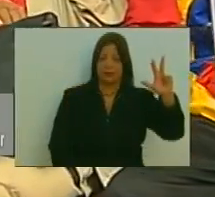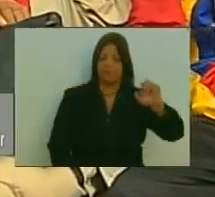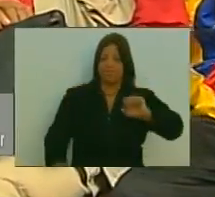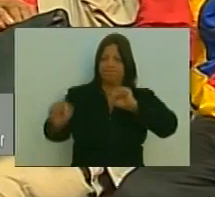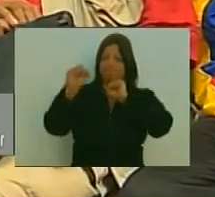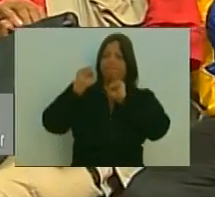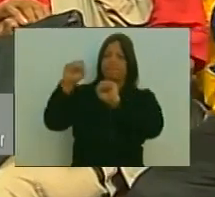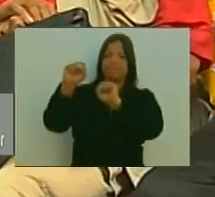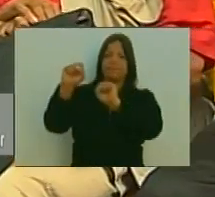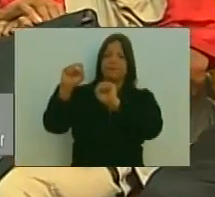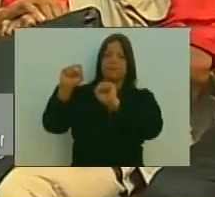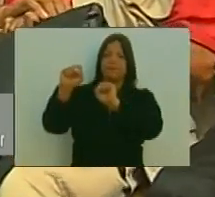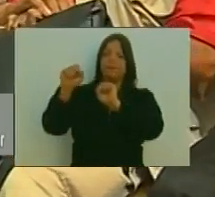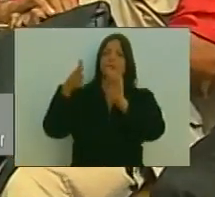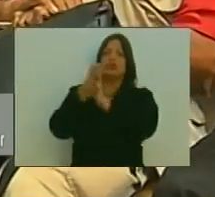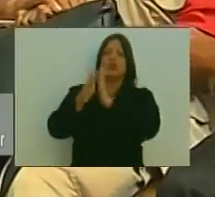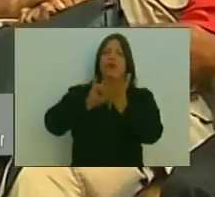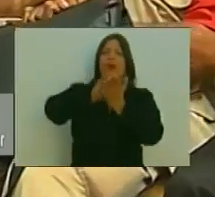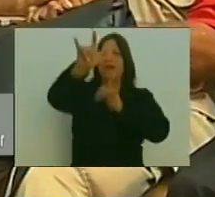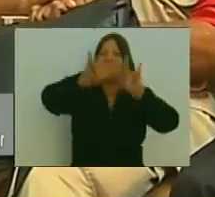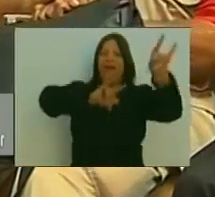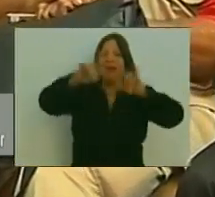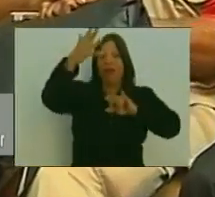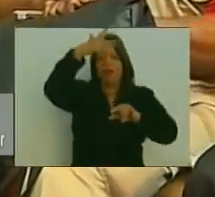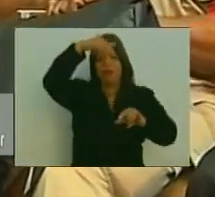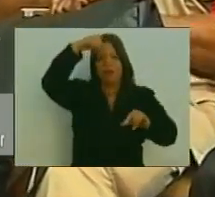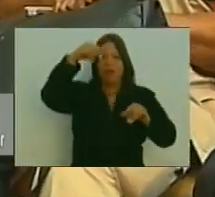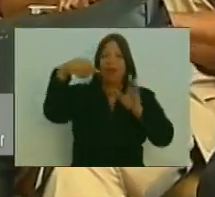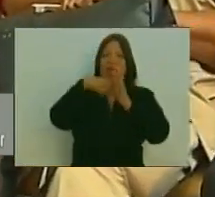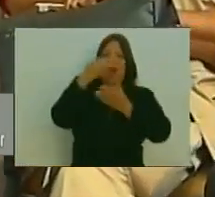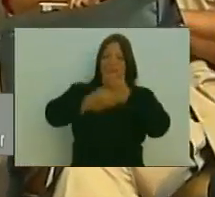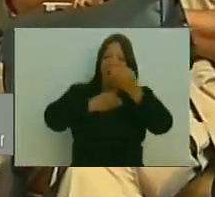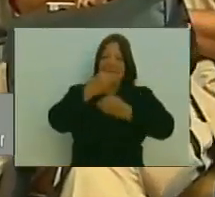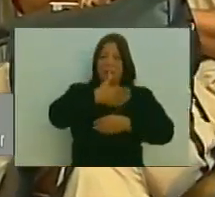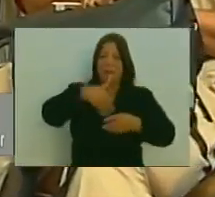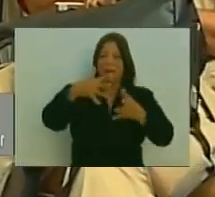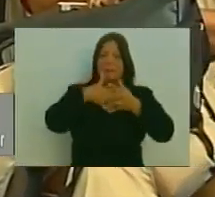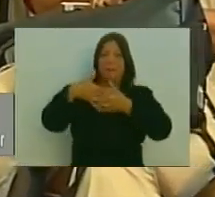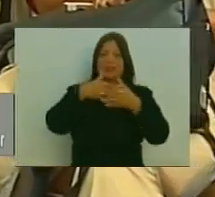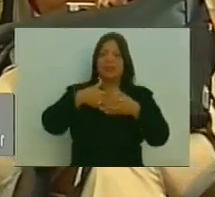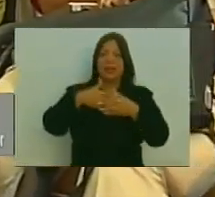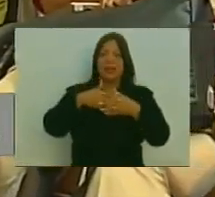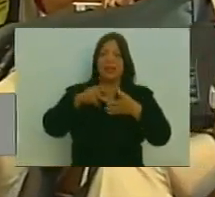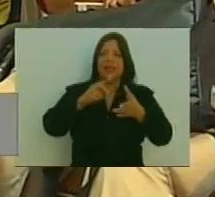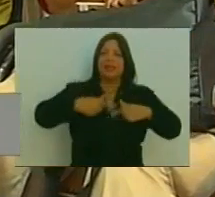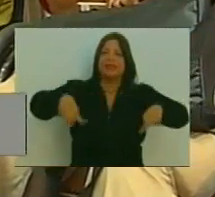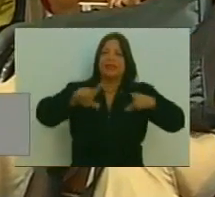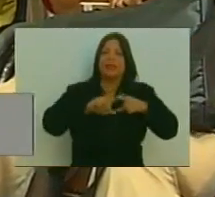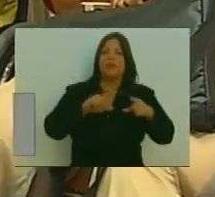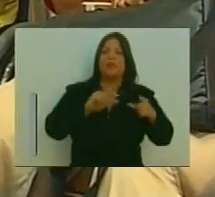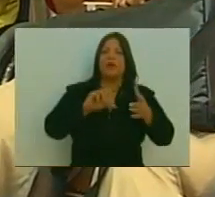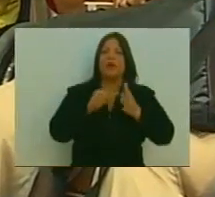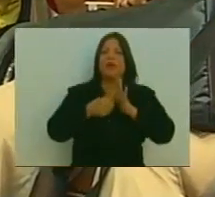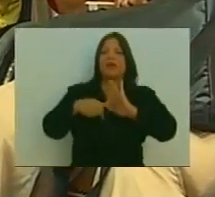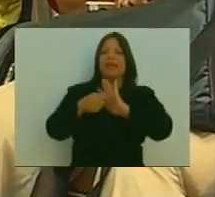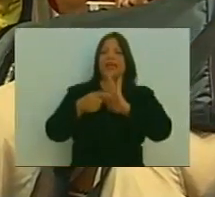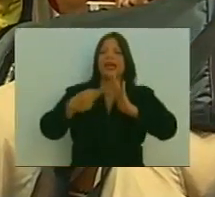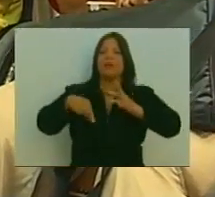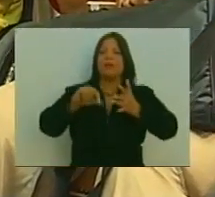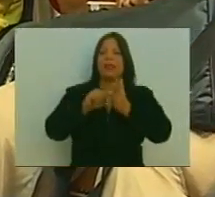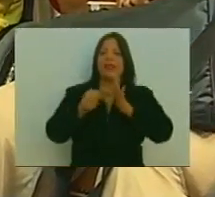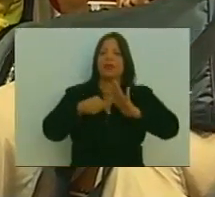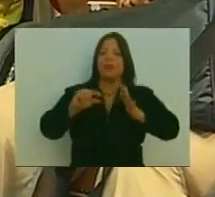rechazar el veto migratorio de Donald Trump, fundado en el constructo